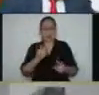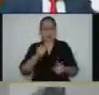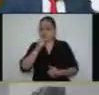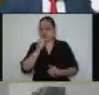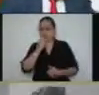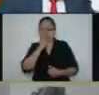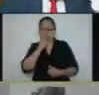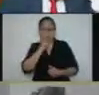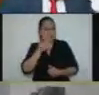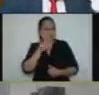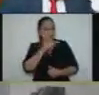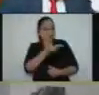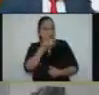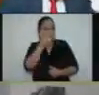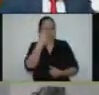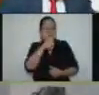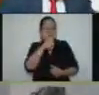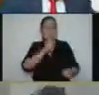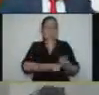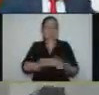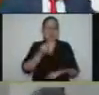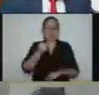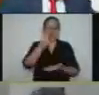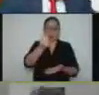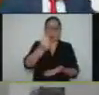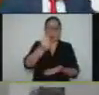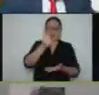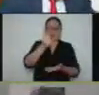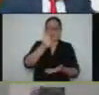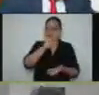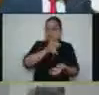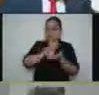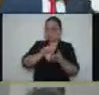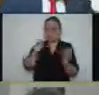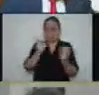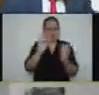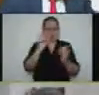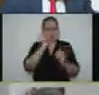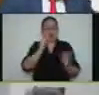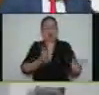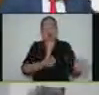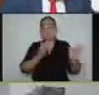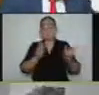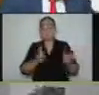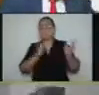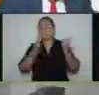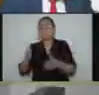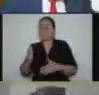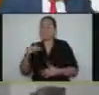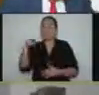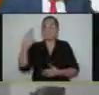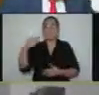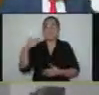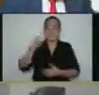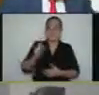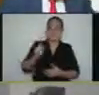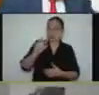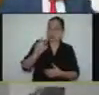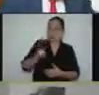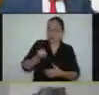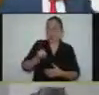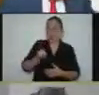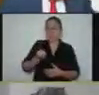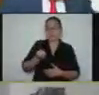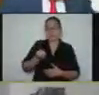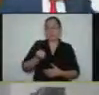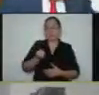para renunciar a su presupuesto. Pero el 29 de marzo, es decir, después de la vigencia del spot,